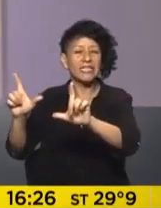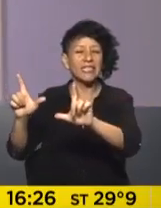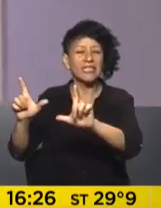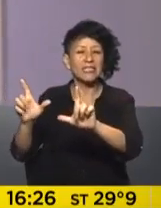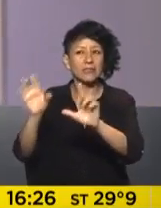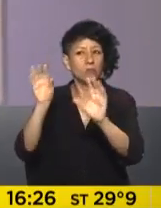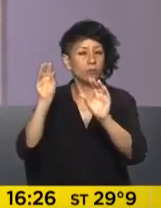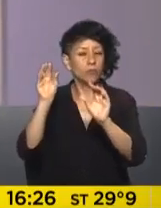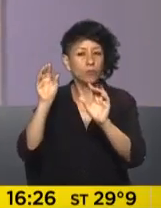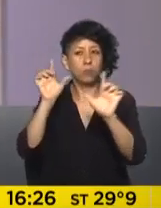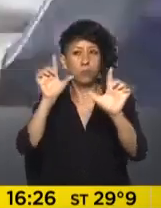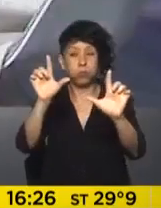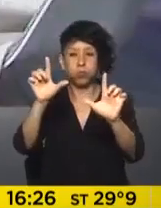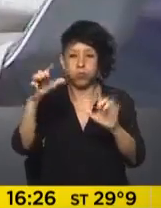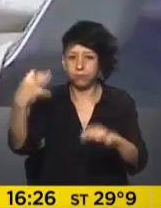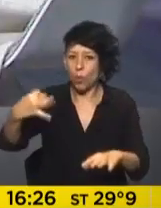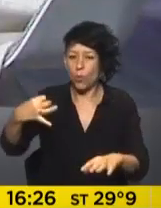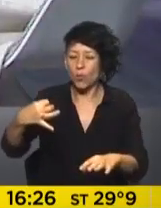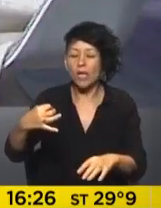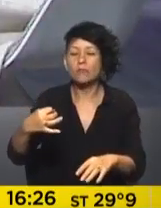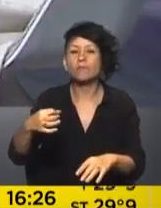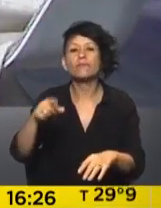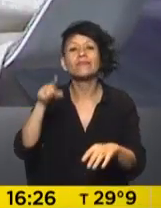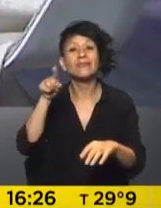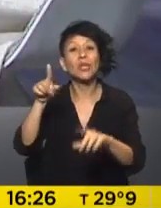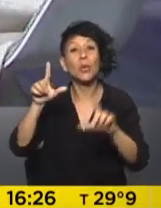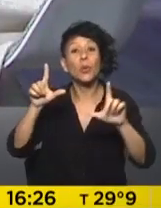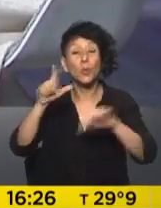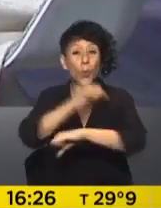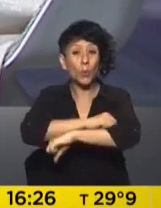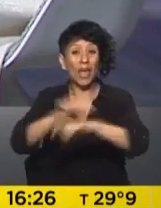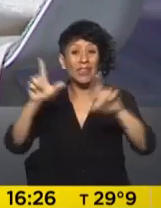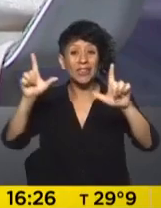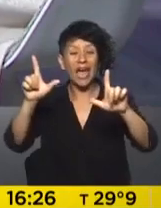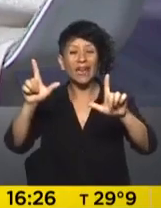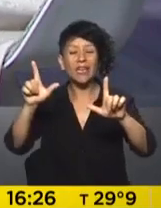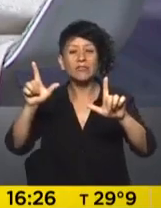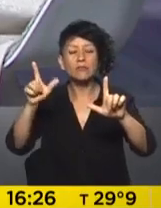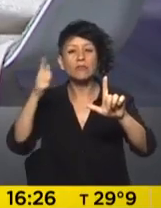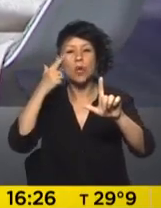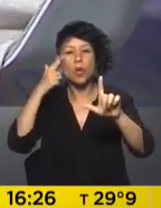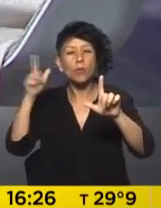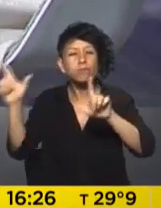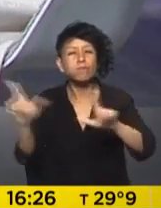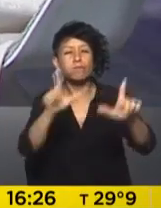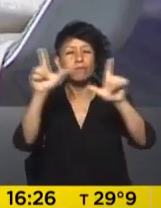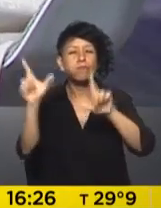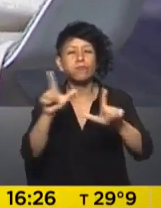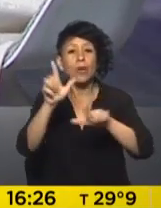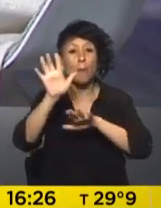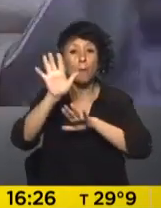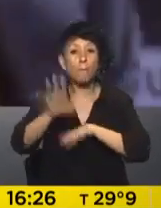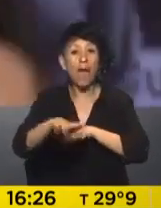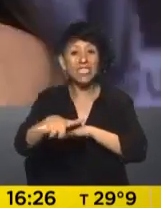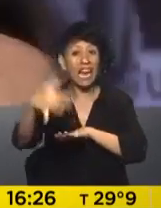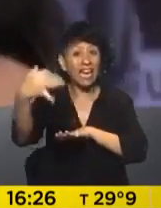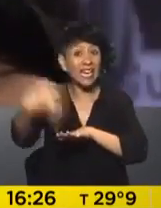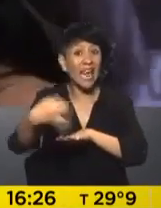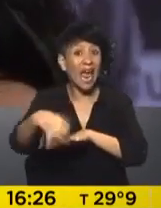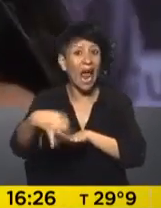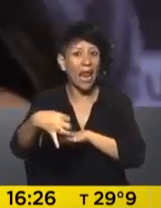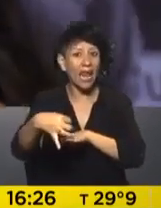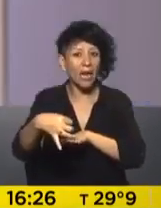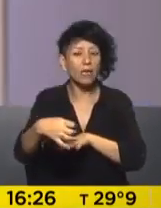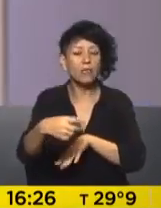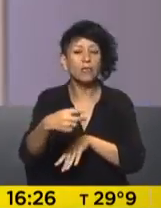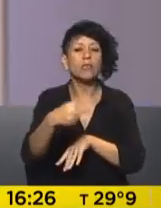bien, en donde se proyectan marchas, uh-huh, entiendo, reales de apoyo. Sí, ¿no? Se proyectan las